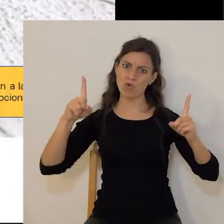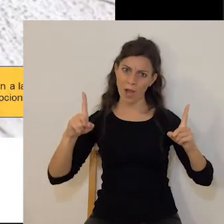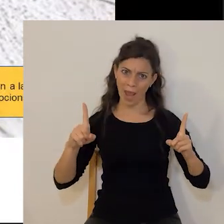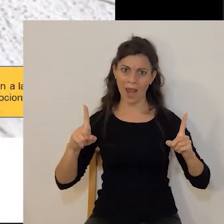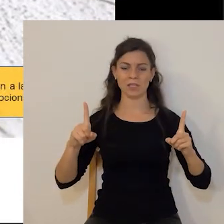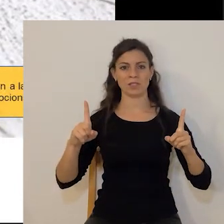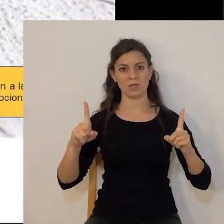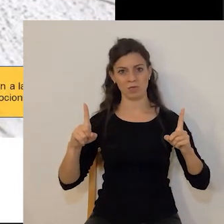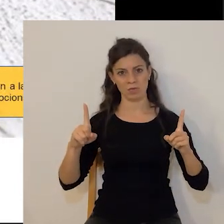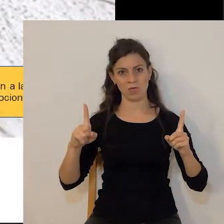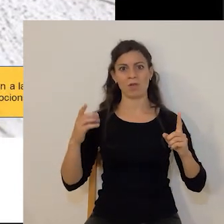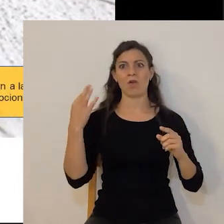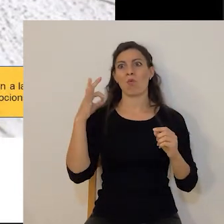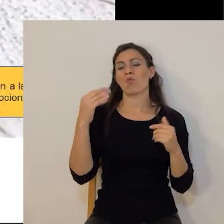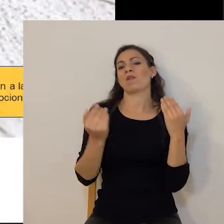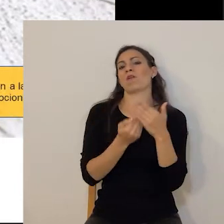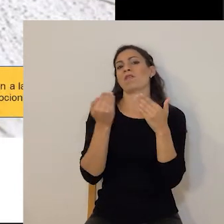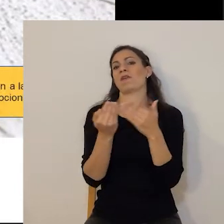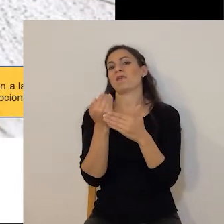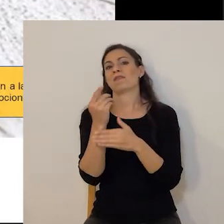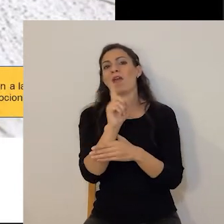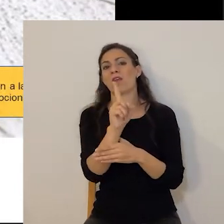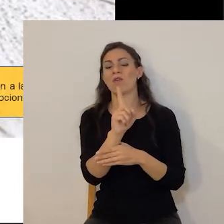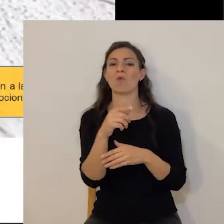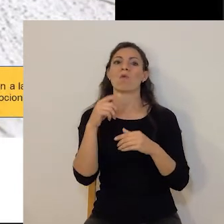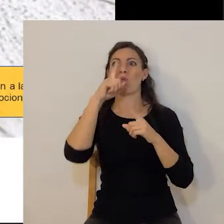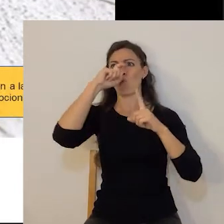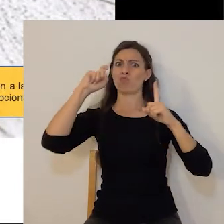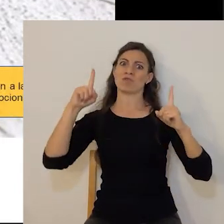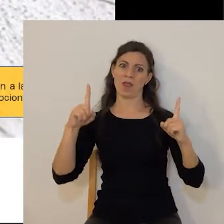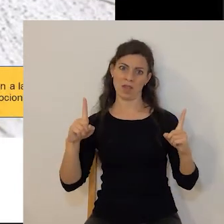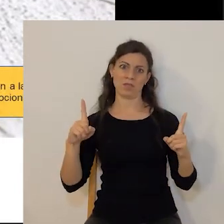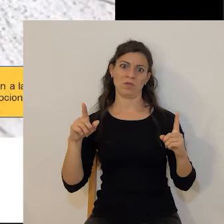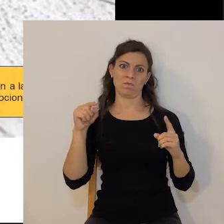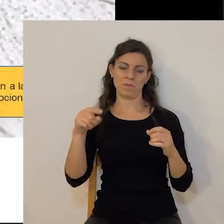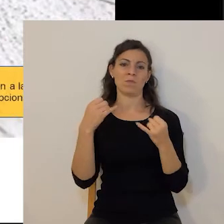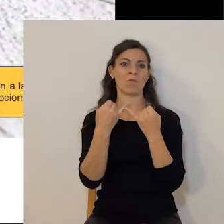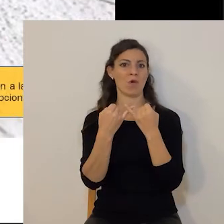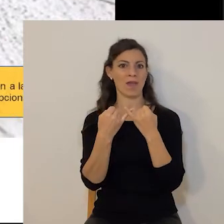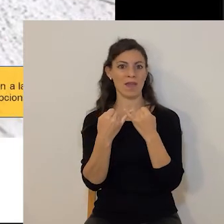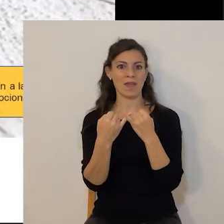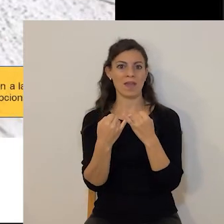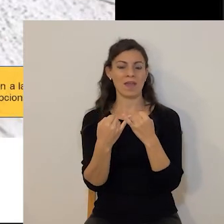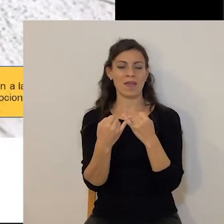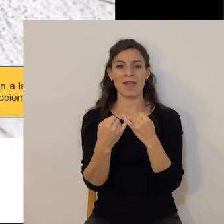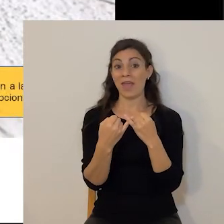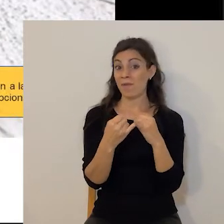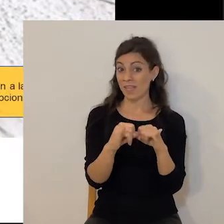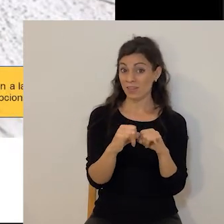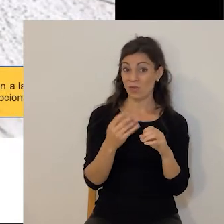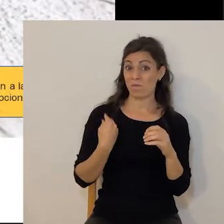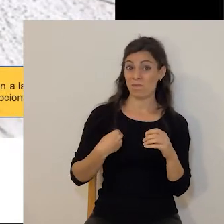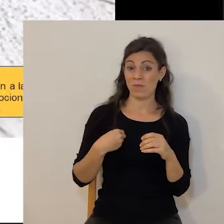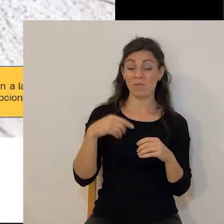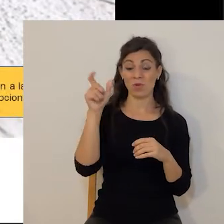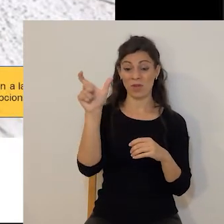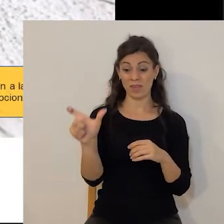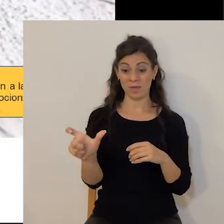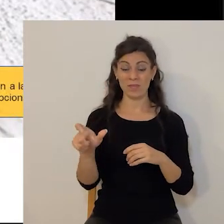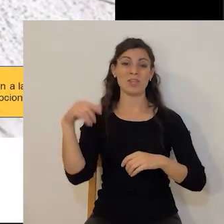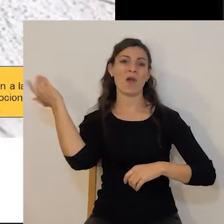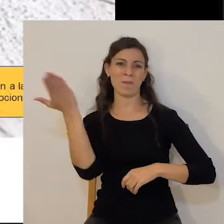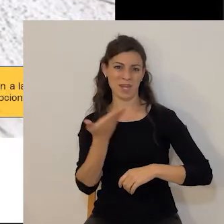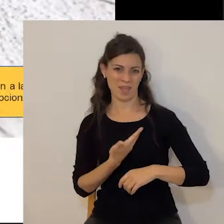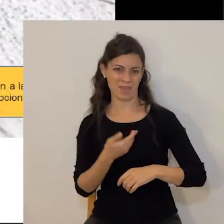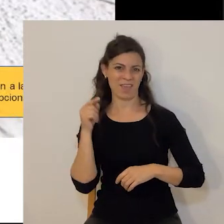no unos días, sino un año, ¿podríamos decir que es un evento que amenaza el bienestar o la vida de un individuo?